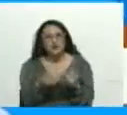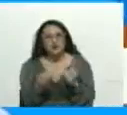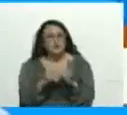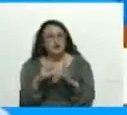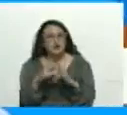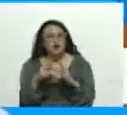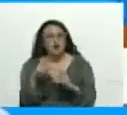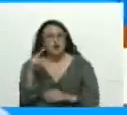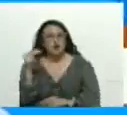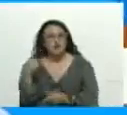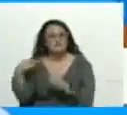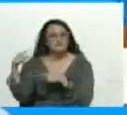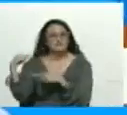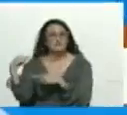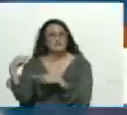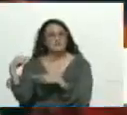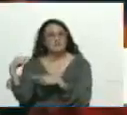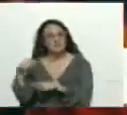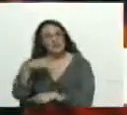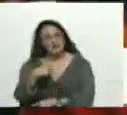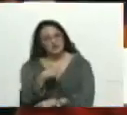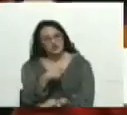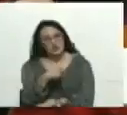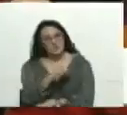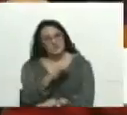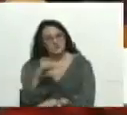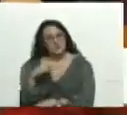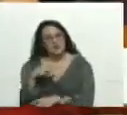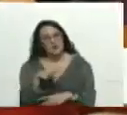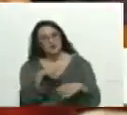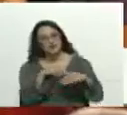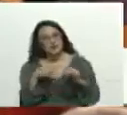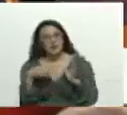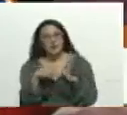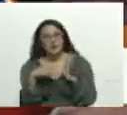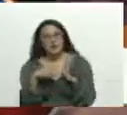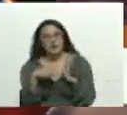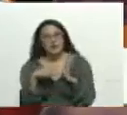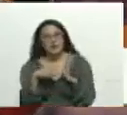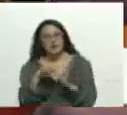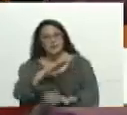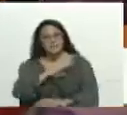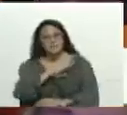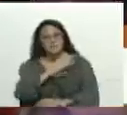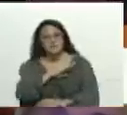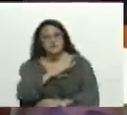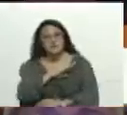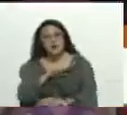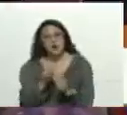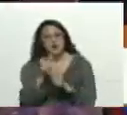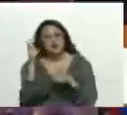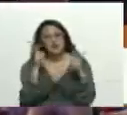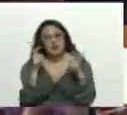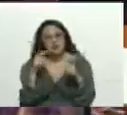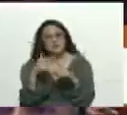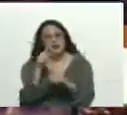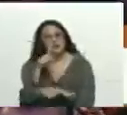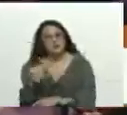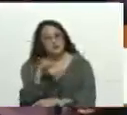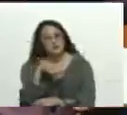que yo personalmente he asumido como una deuda mía con Hugo Chávez y con el pueblo